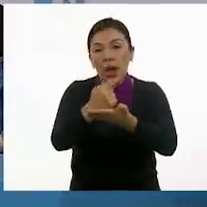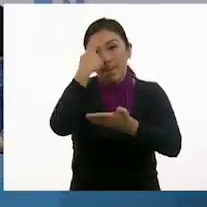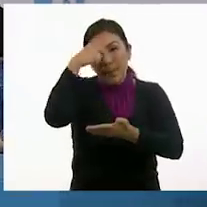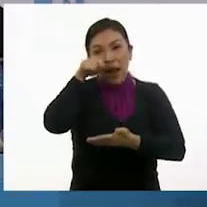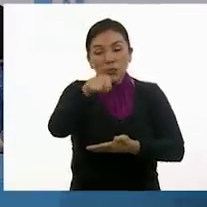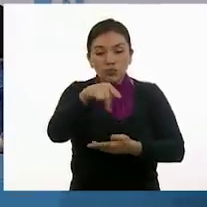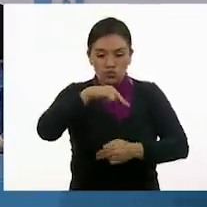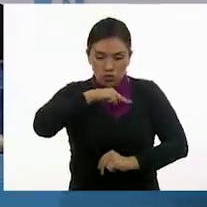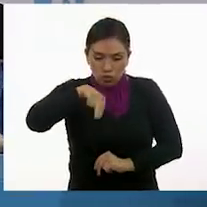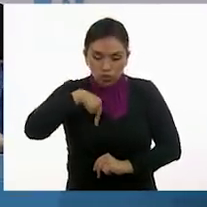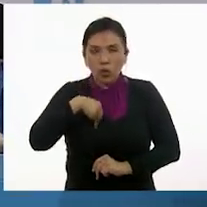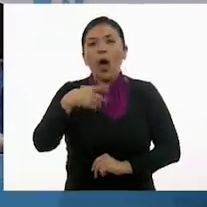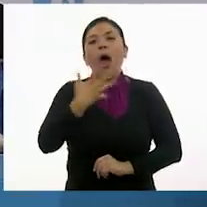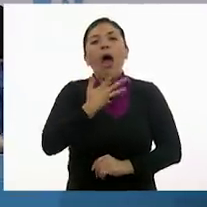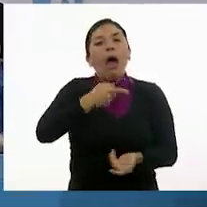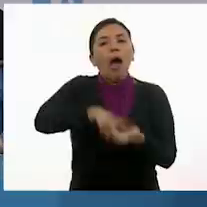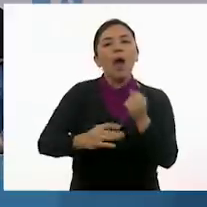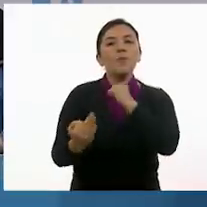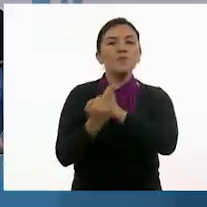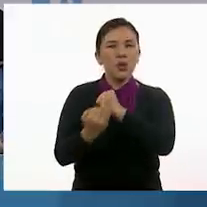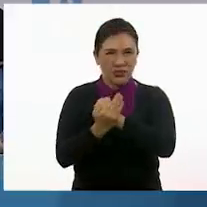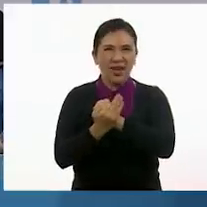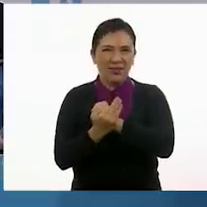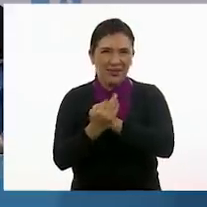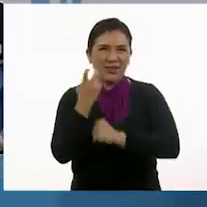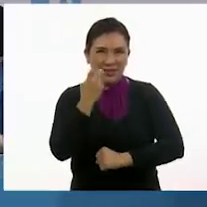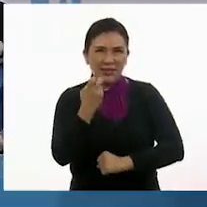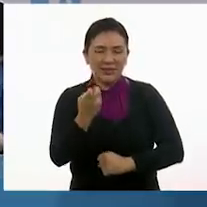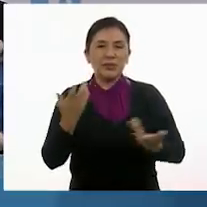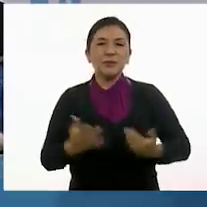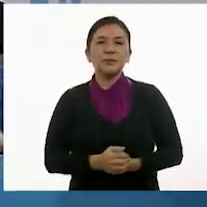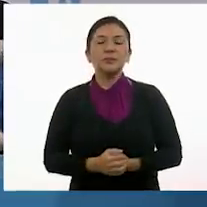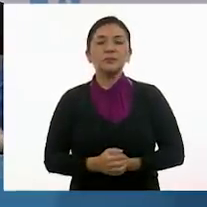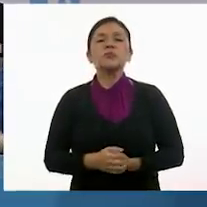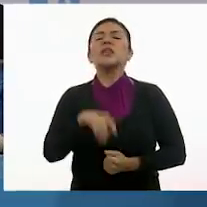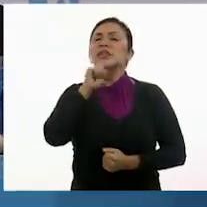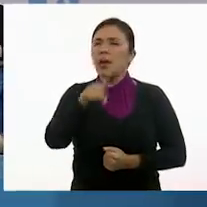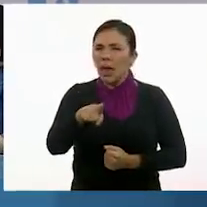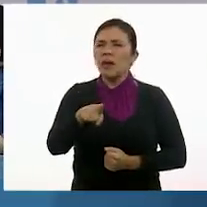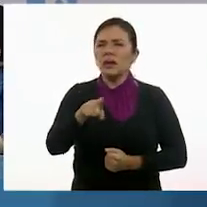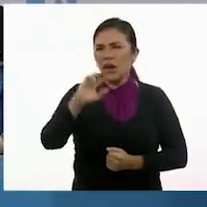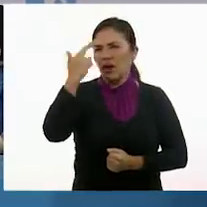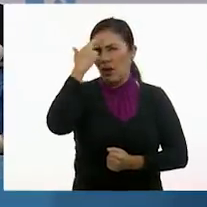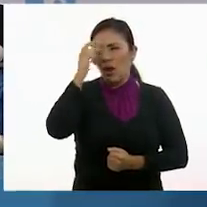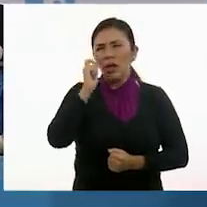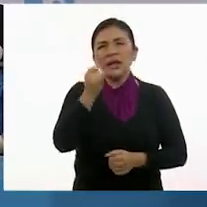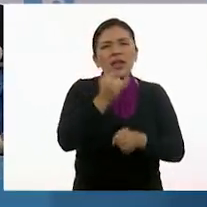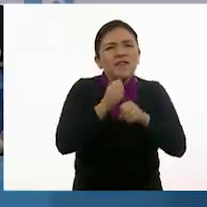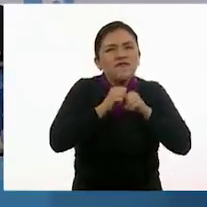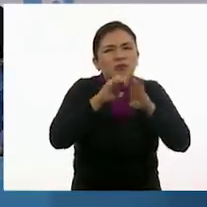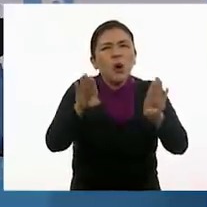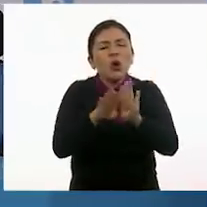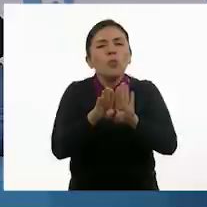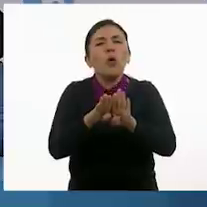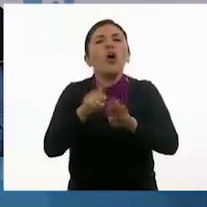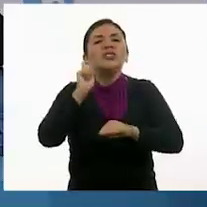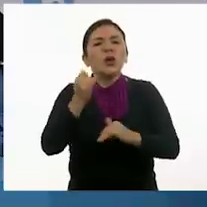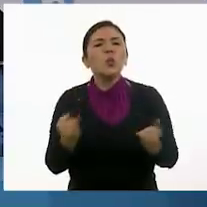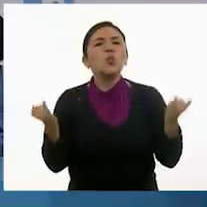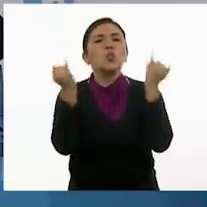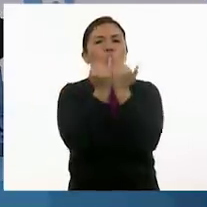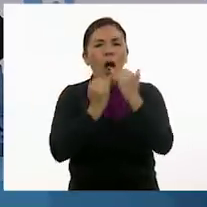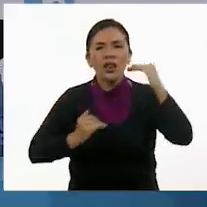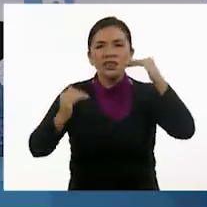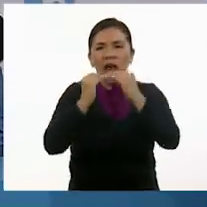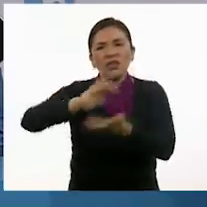a nosotros y nos protegen, como ya lo habíamos dicho. También obtuvimos información sobre la igualdad y la